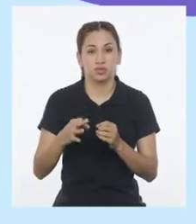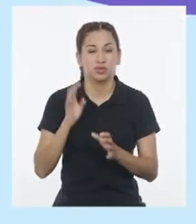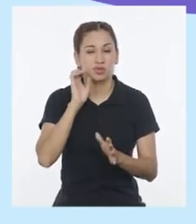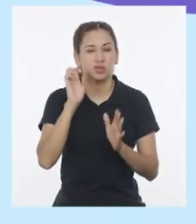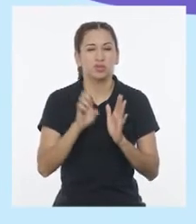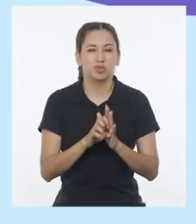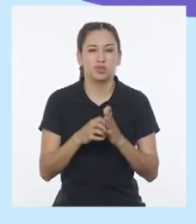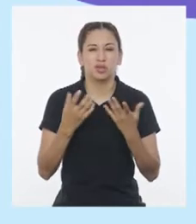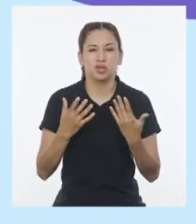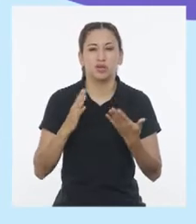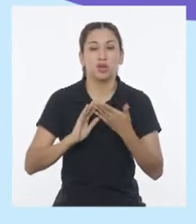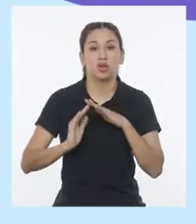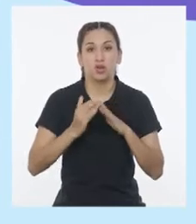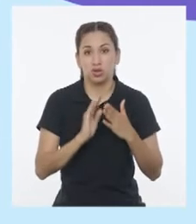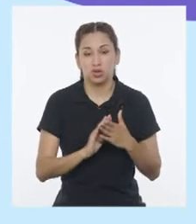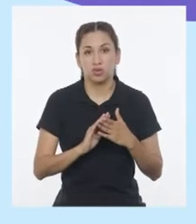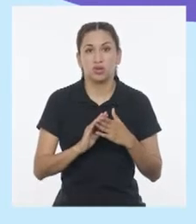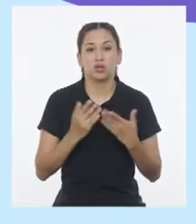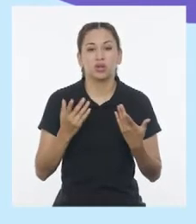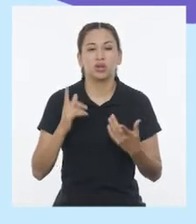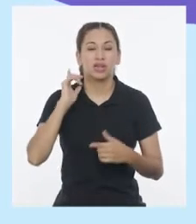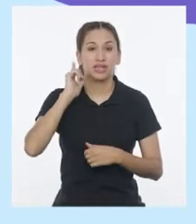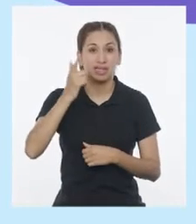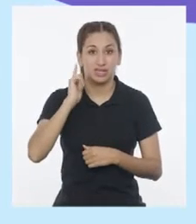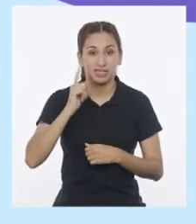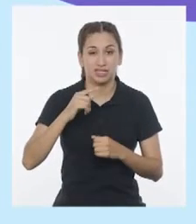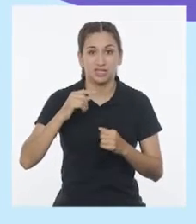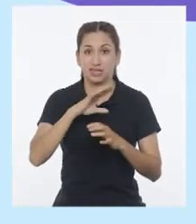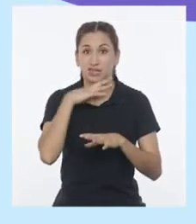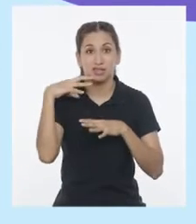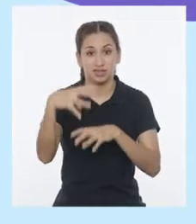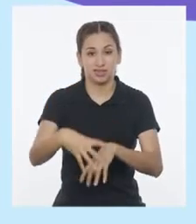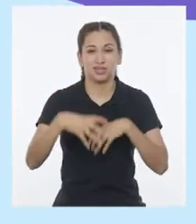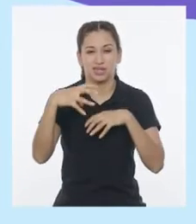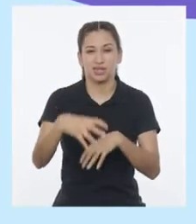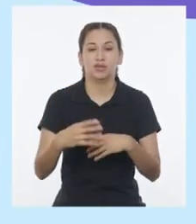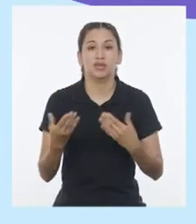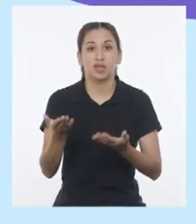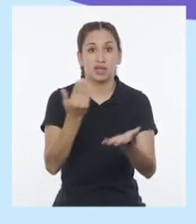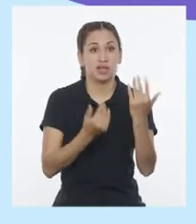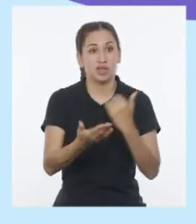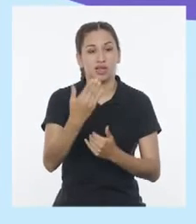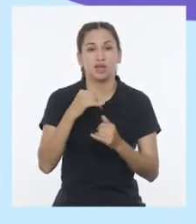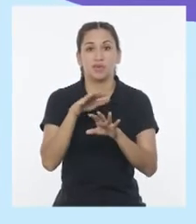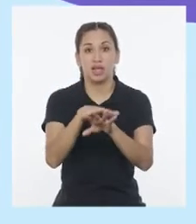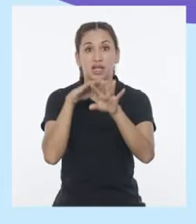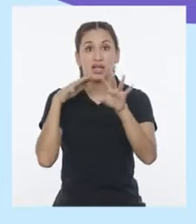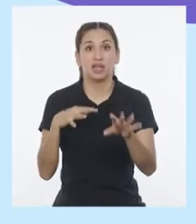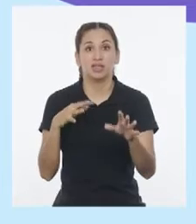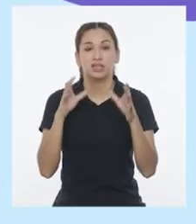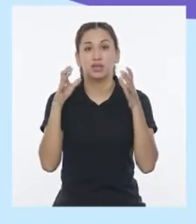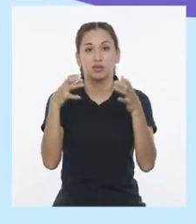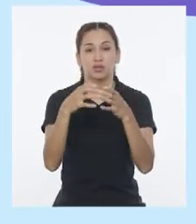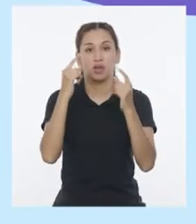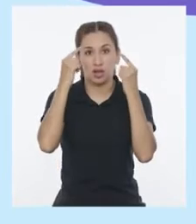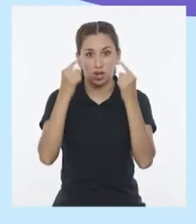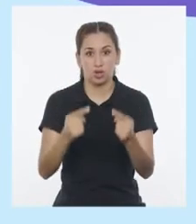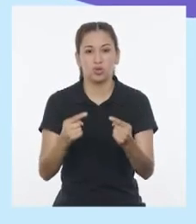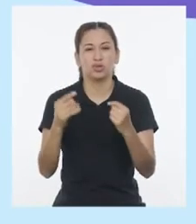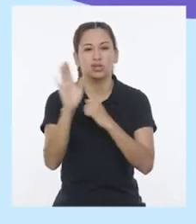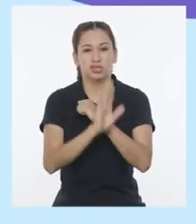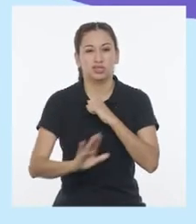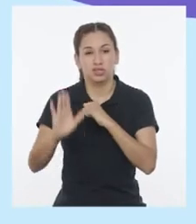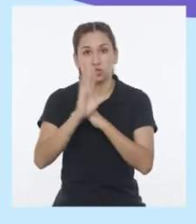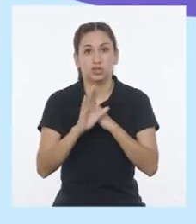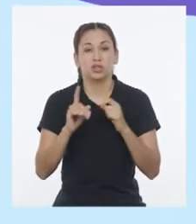región, por ejemplo, en varias comunidades del ámbito rural, los líderes de las rondas campesinas convocan a asambleas para alcanzar acuerdos